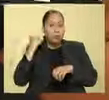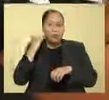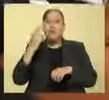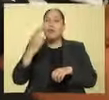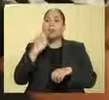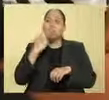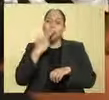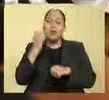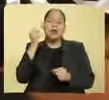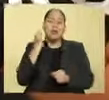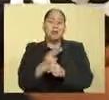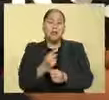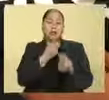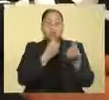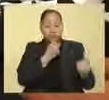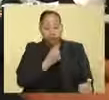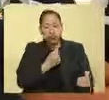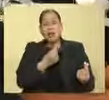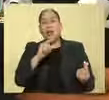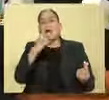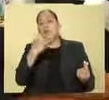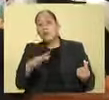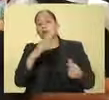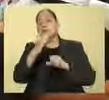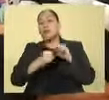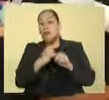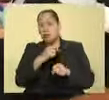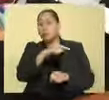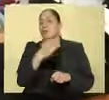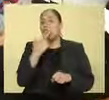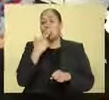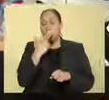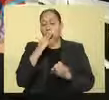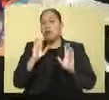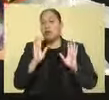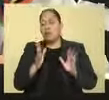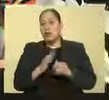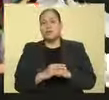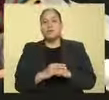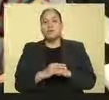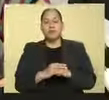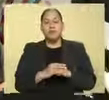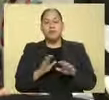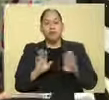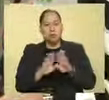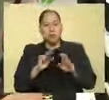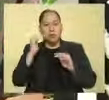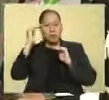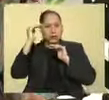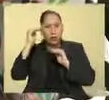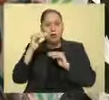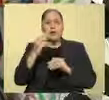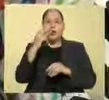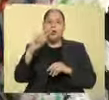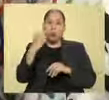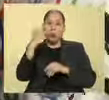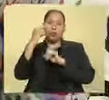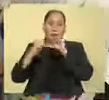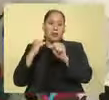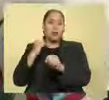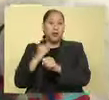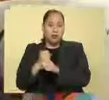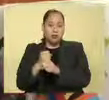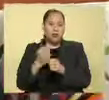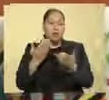están empezando a fumar a los 10 años de edad. La media nacional es a los 12 años